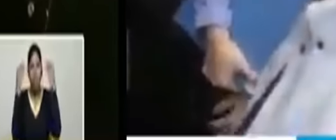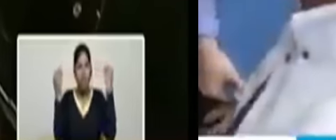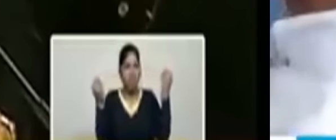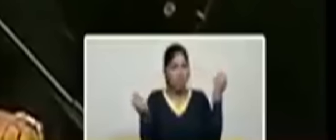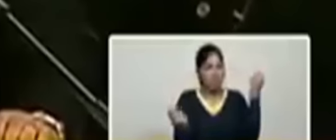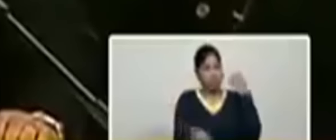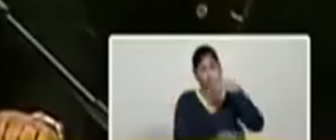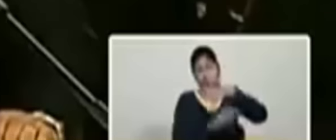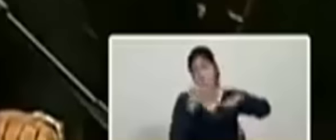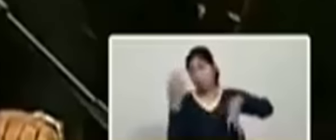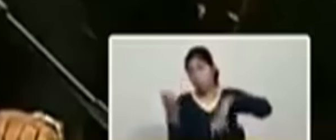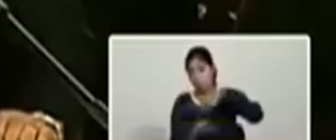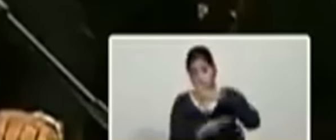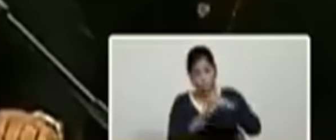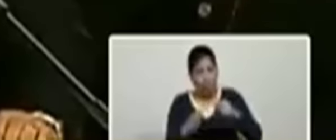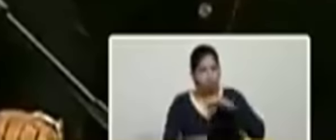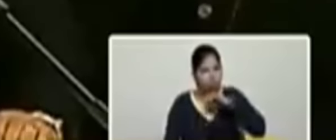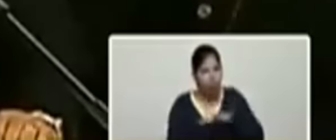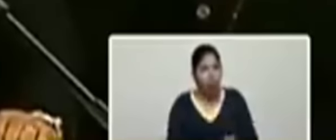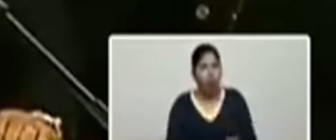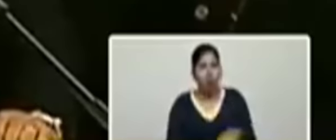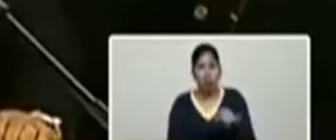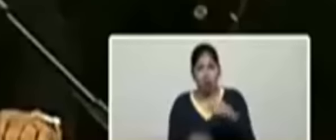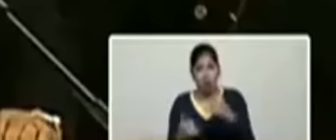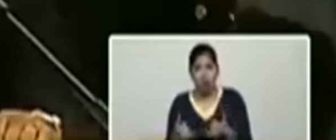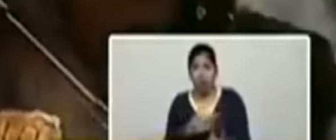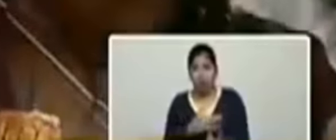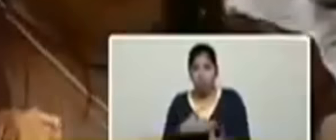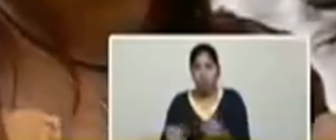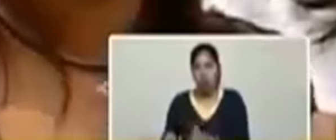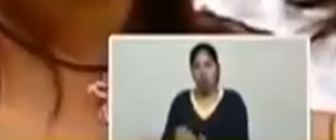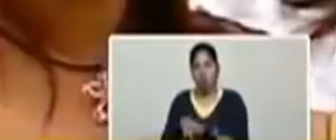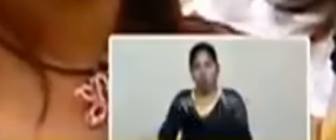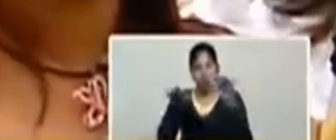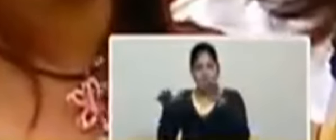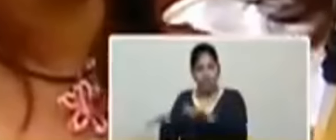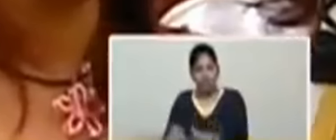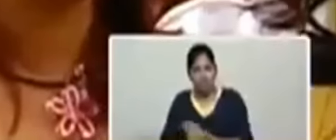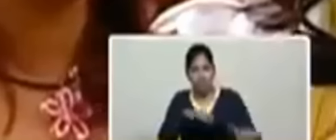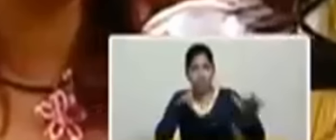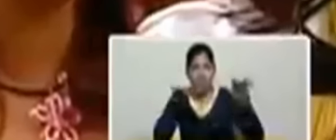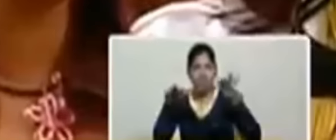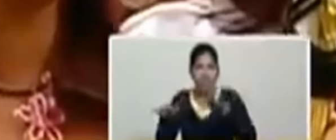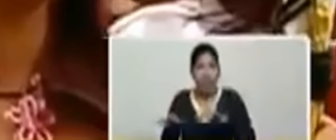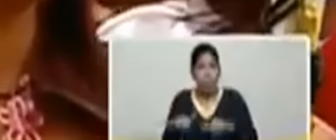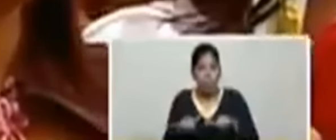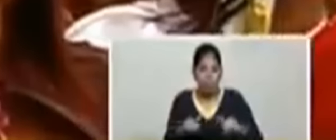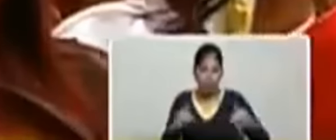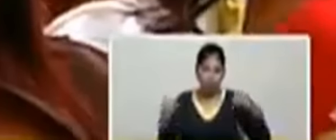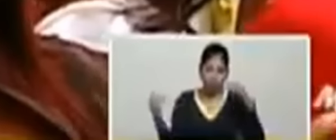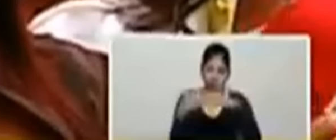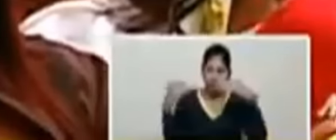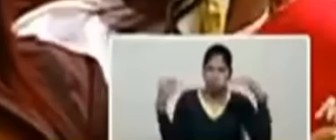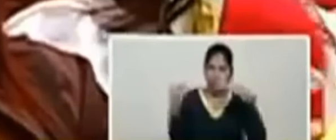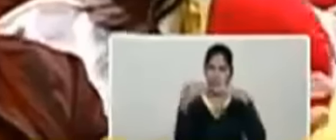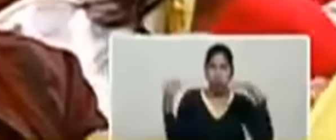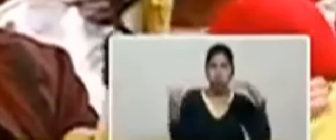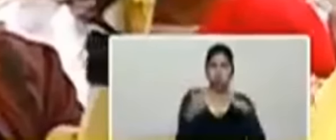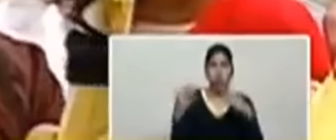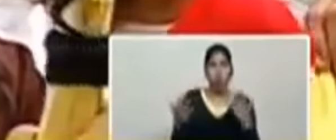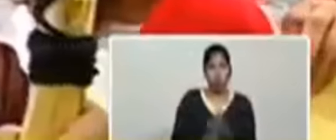se den más sanciones. Se habla de que le han quitado un poco de millones de dólares que eran para las elecciones de Venezuela desde Miami, y que también hay una nueva ley que están ahora